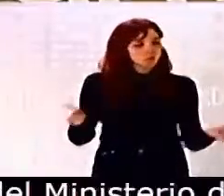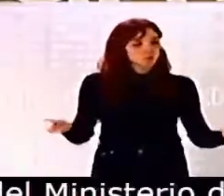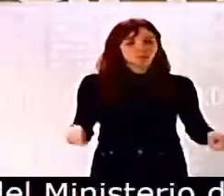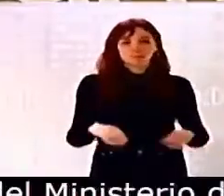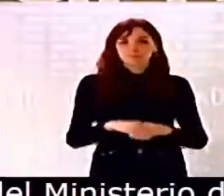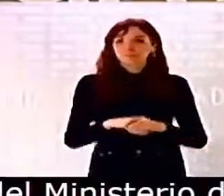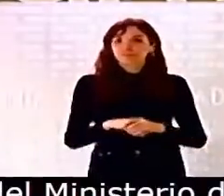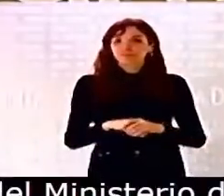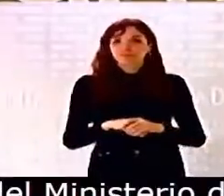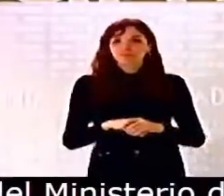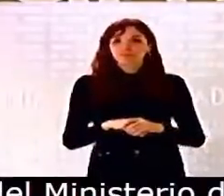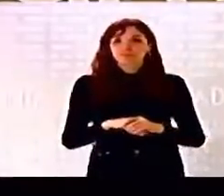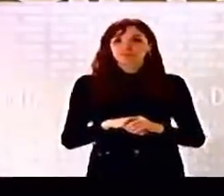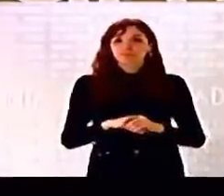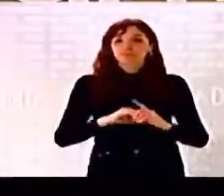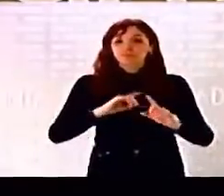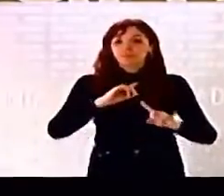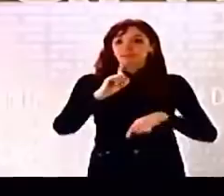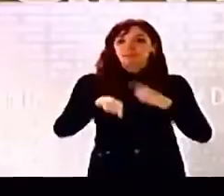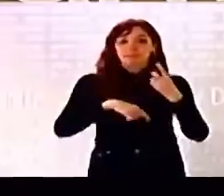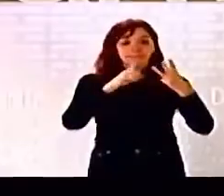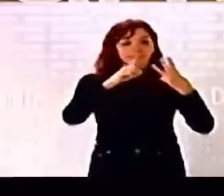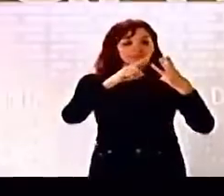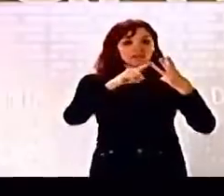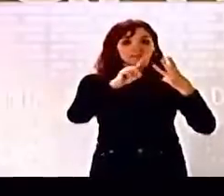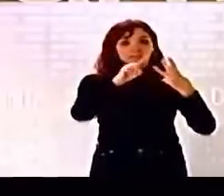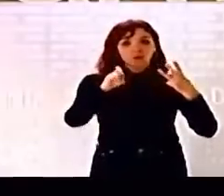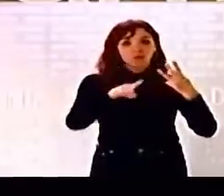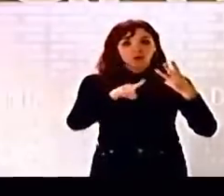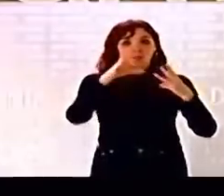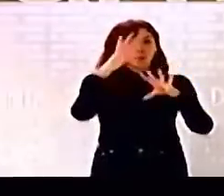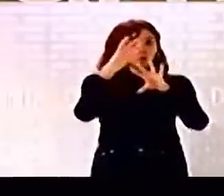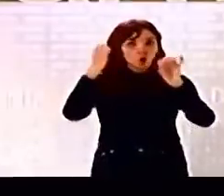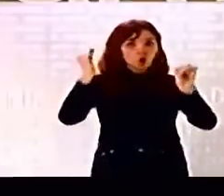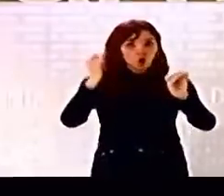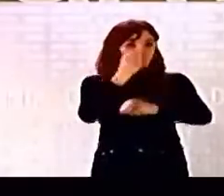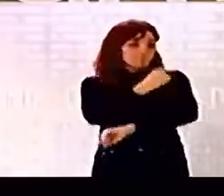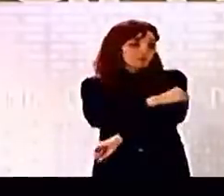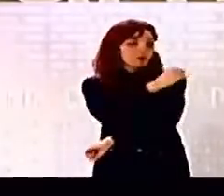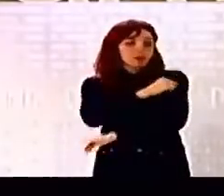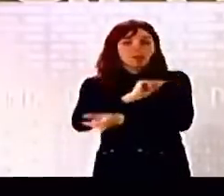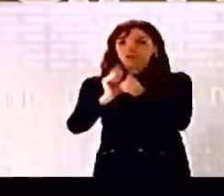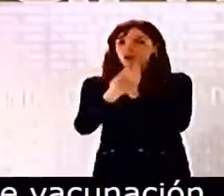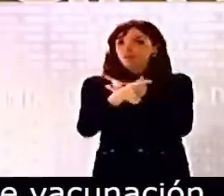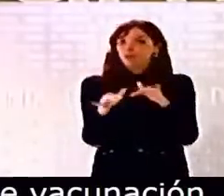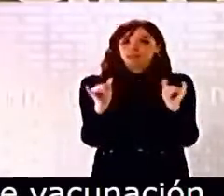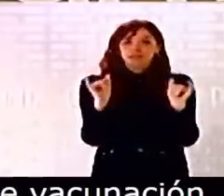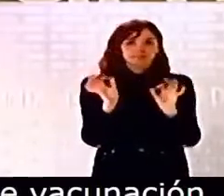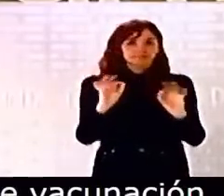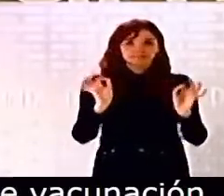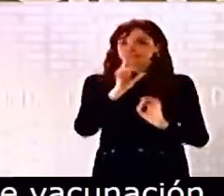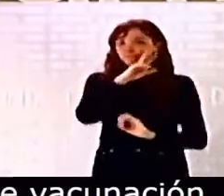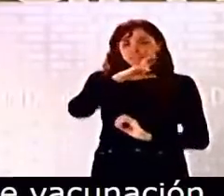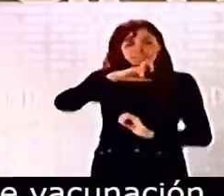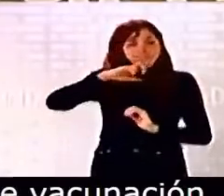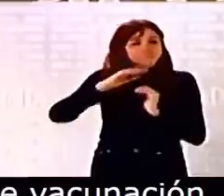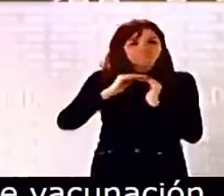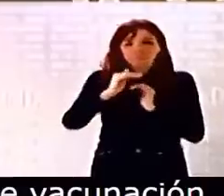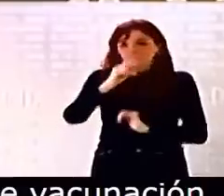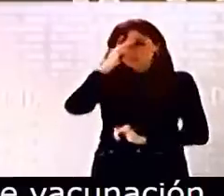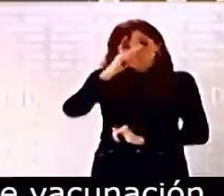Y luego no ha habido ningún cambio en el protocolo de vacunación. Ninguno. Se están respetando todo lo que